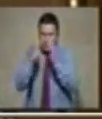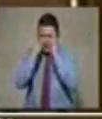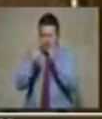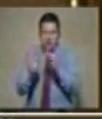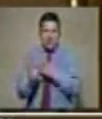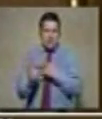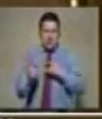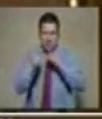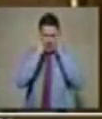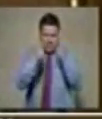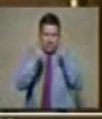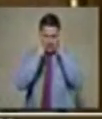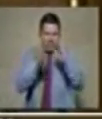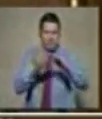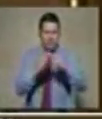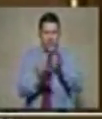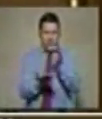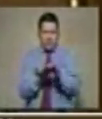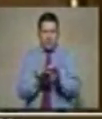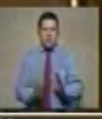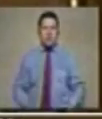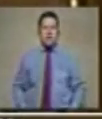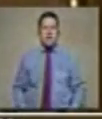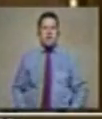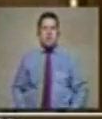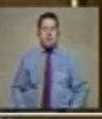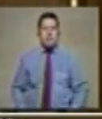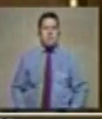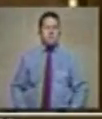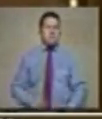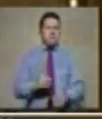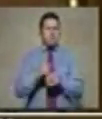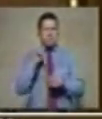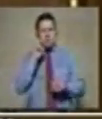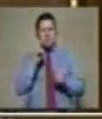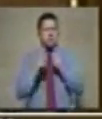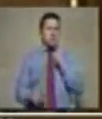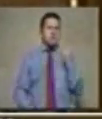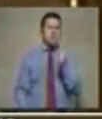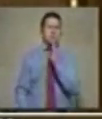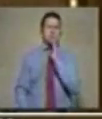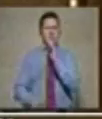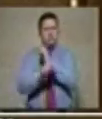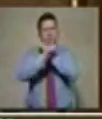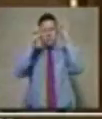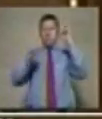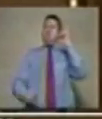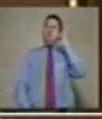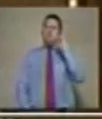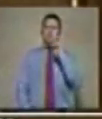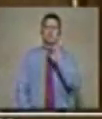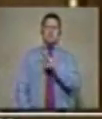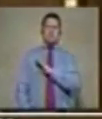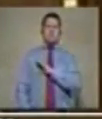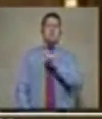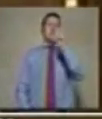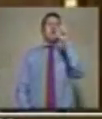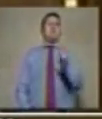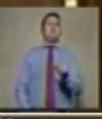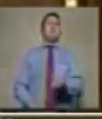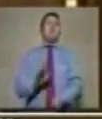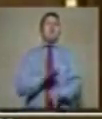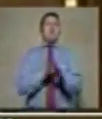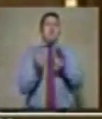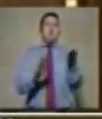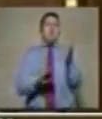en salud de los el pueblo capitalino además escuchamos declaraciones como la de esta mañana donde cínicamente dice que la gente se va a seguir